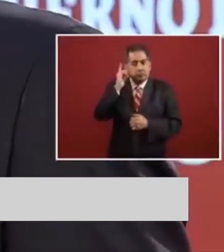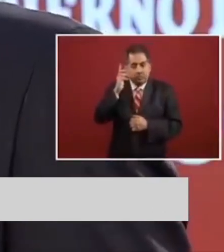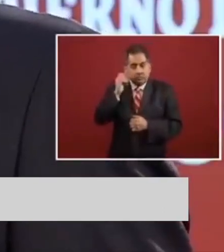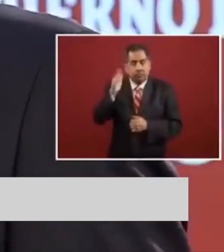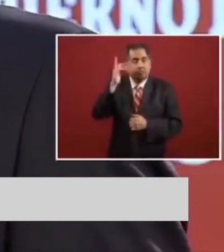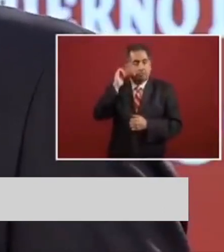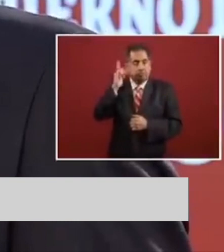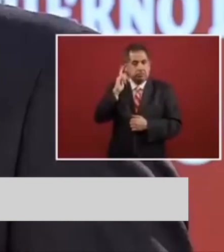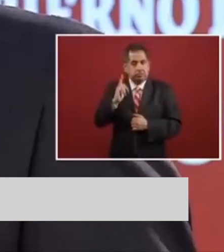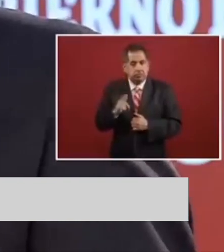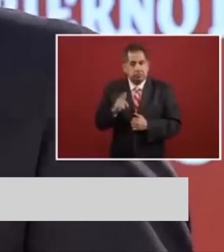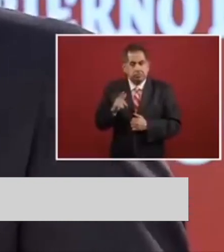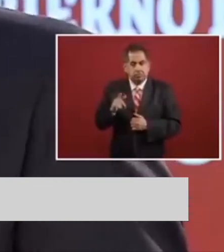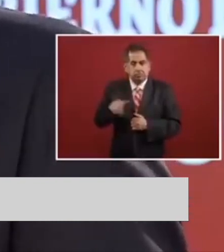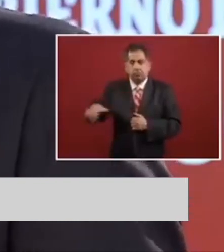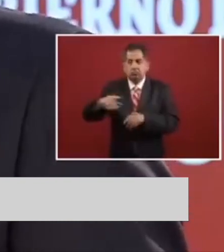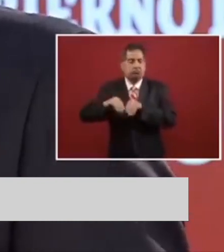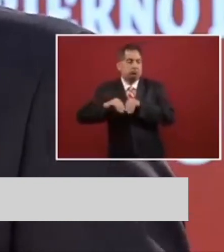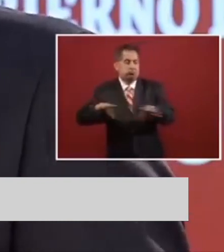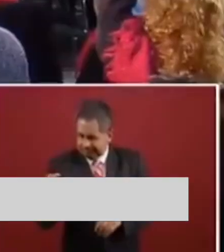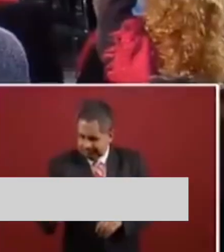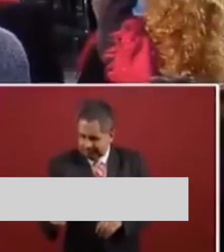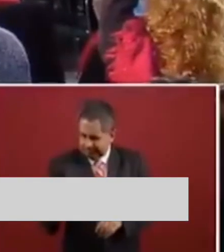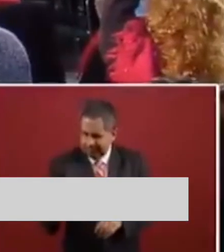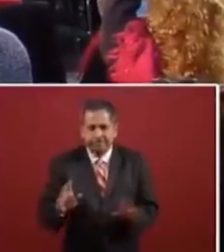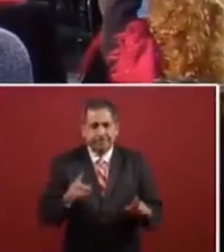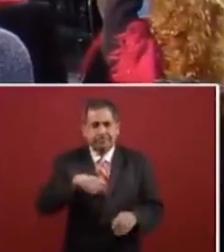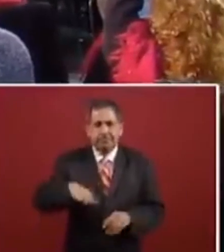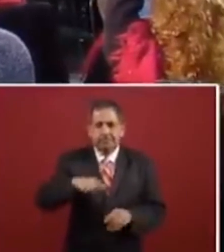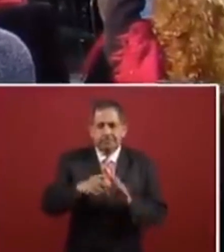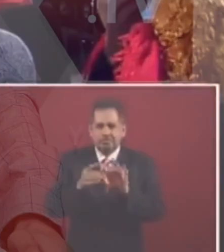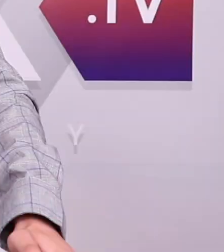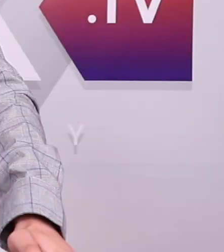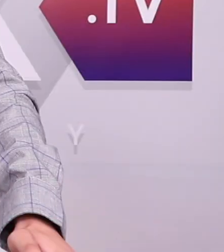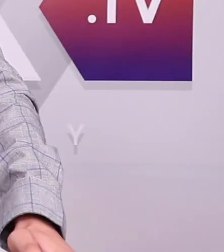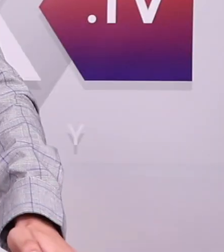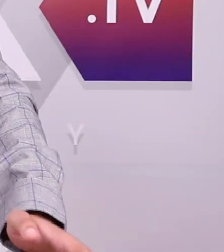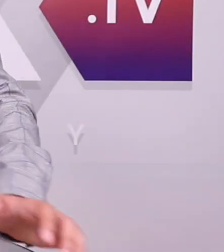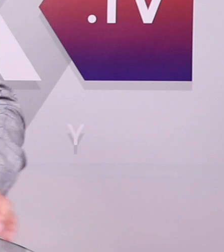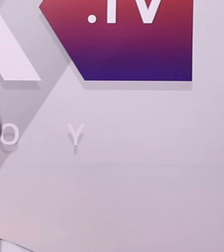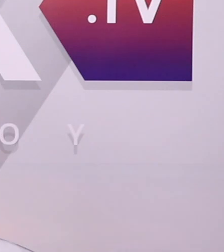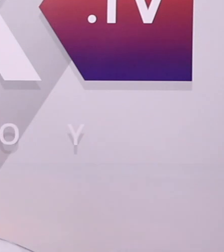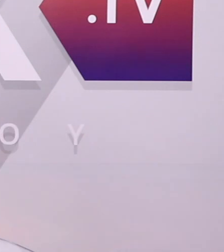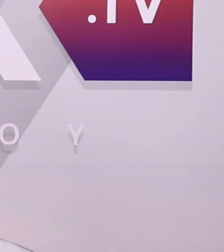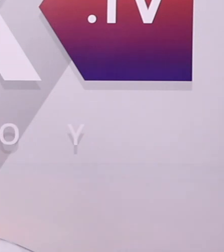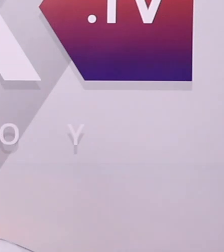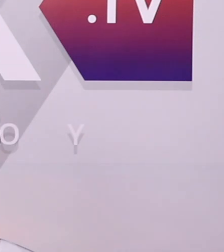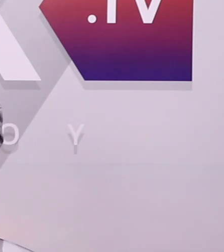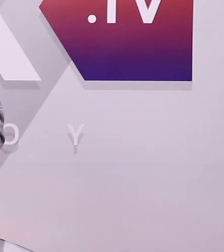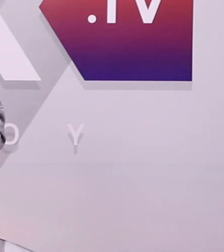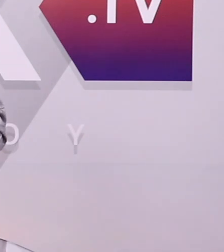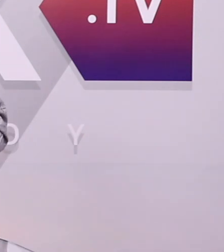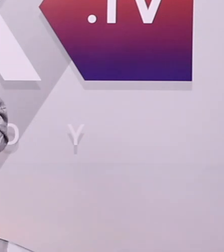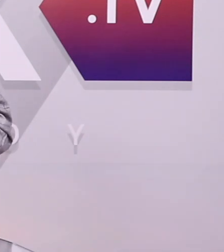la protección que les dio el pueblo de México. López Obrador indicó que sus opositores no están en contra de él, sino contra lo que representa,